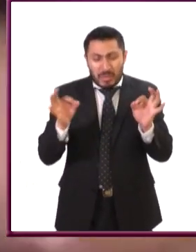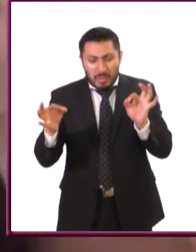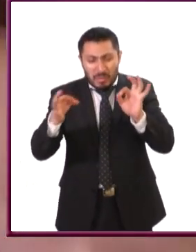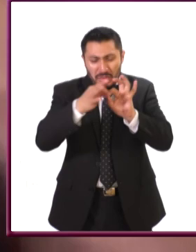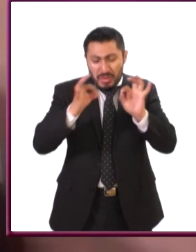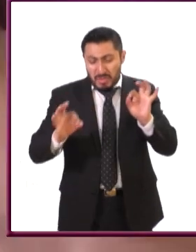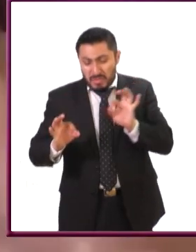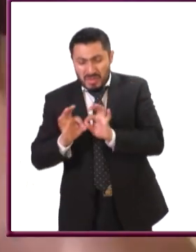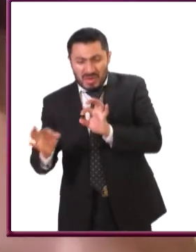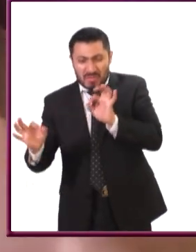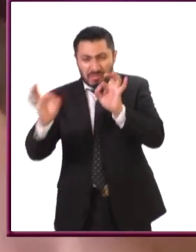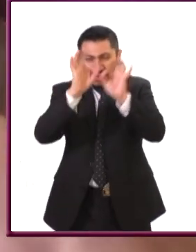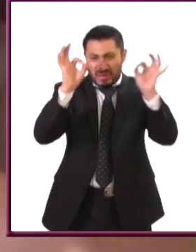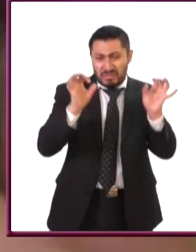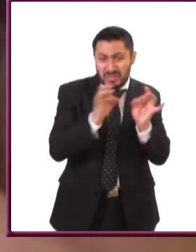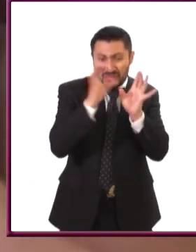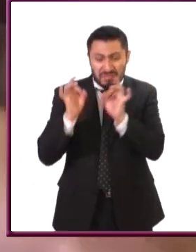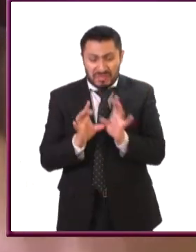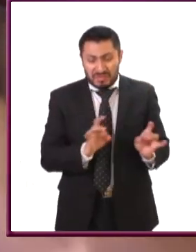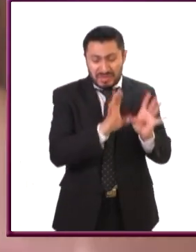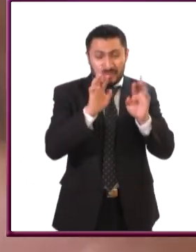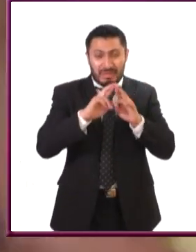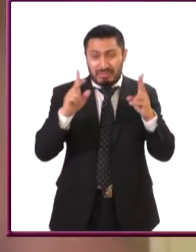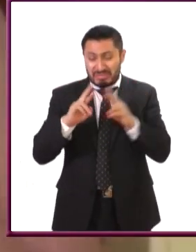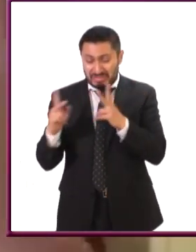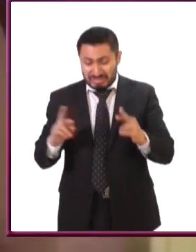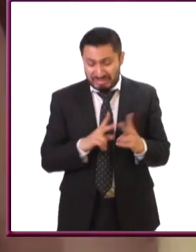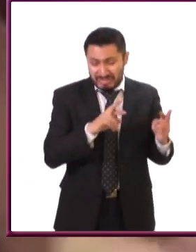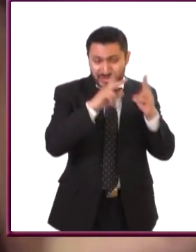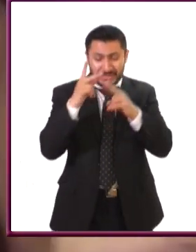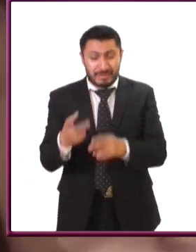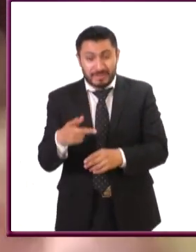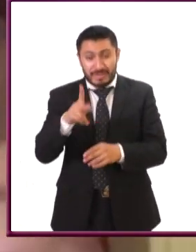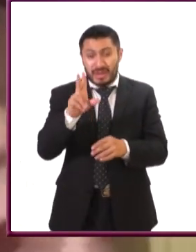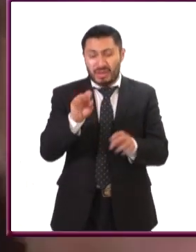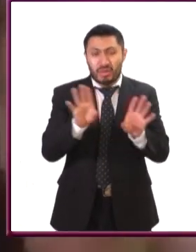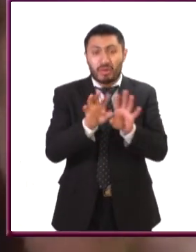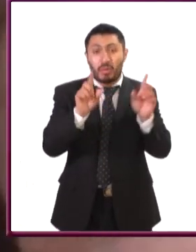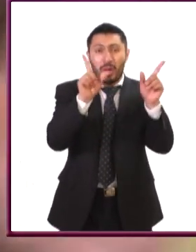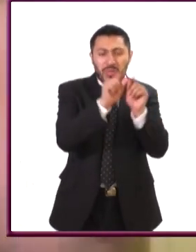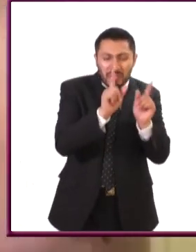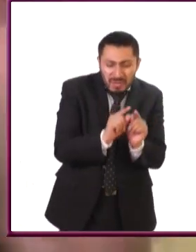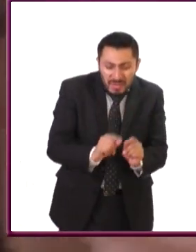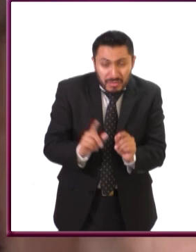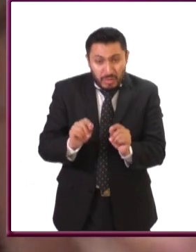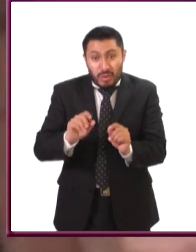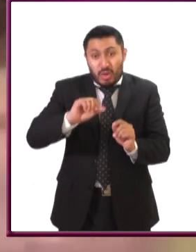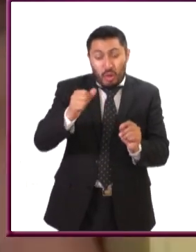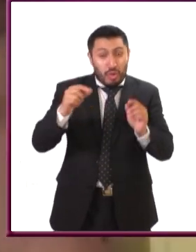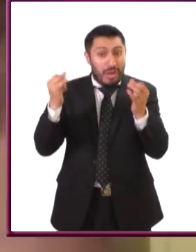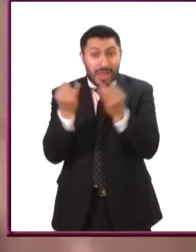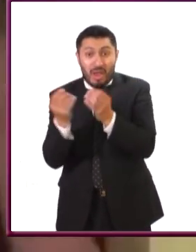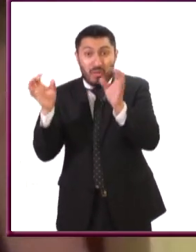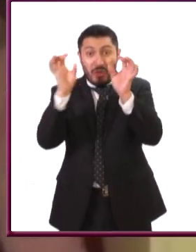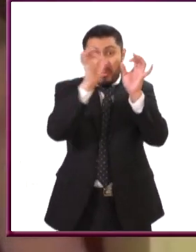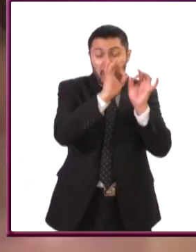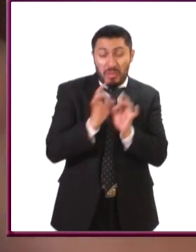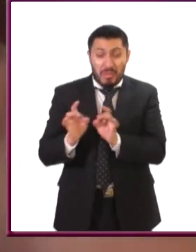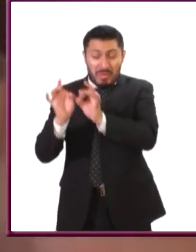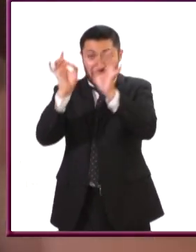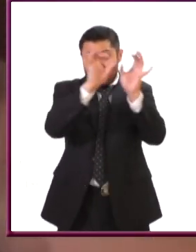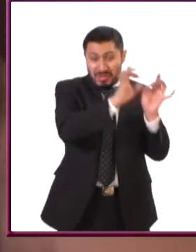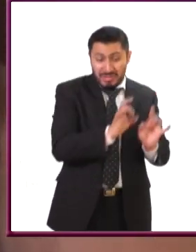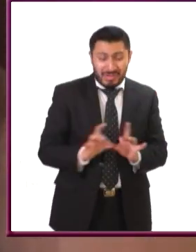lo que haces es chocarlas. Chocas partículas, esas partículas se rompen y en vez de que salgan cachitos de partículas, salen otras